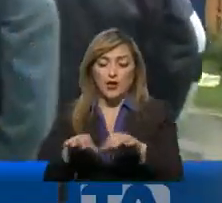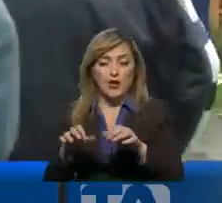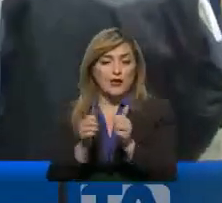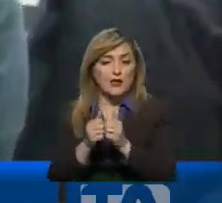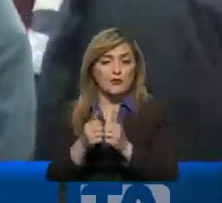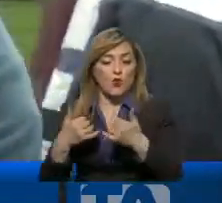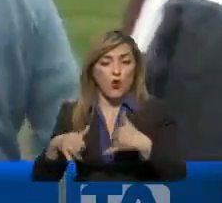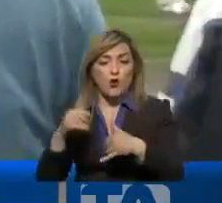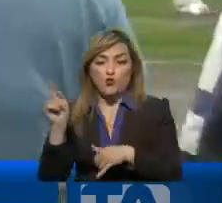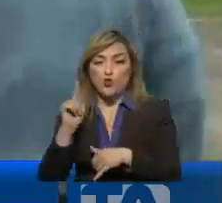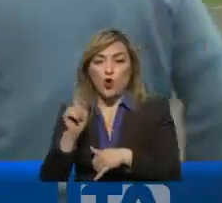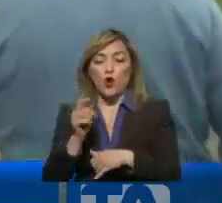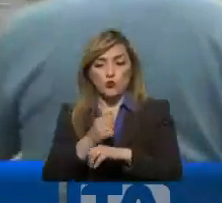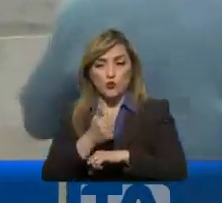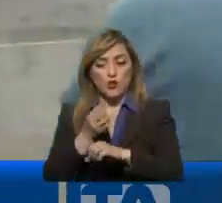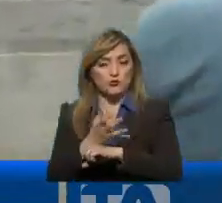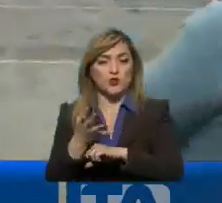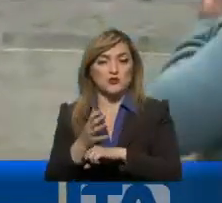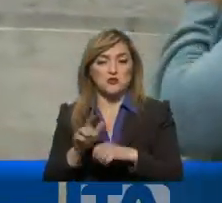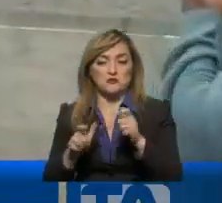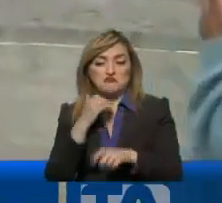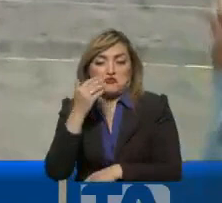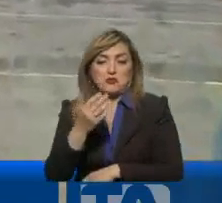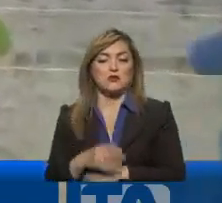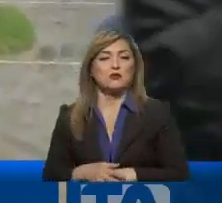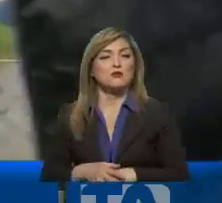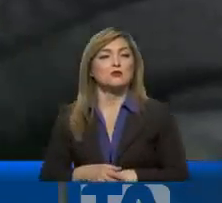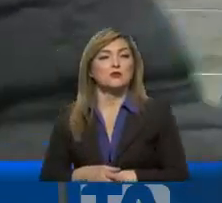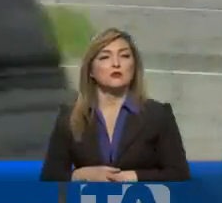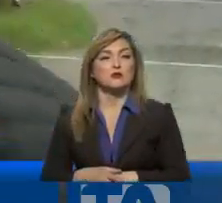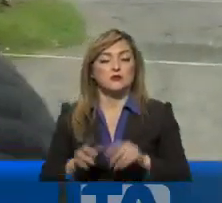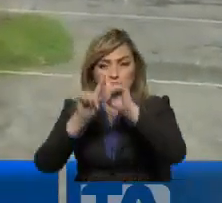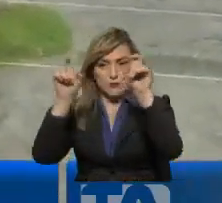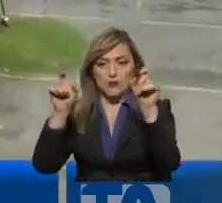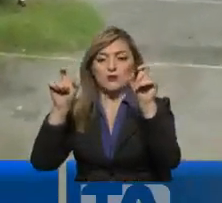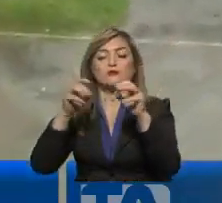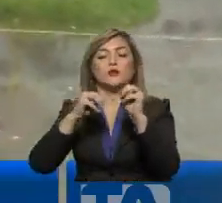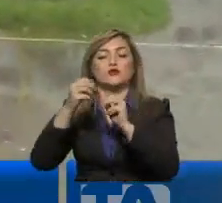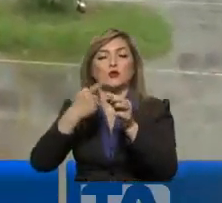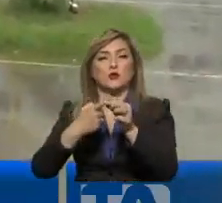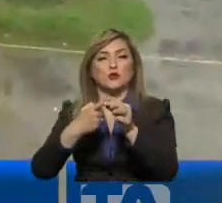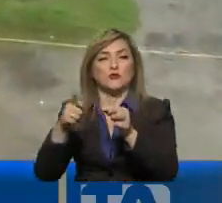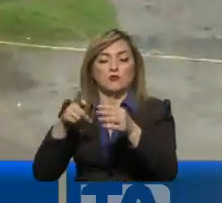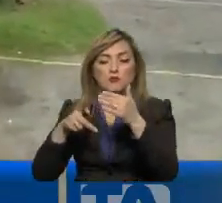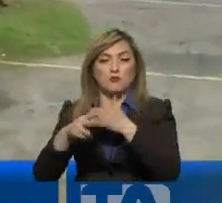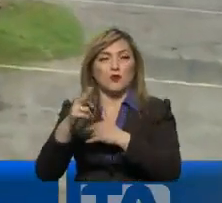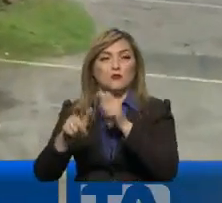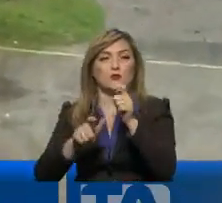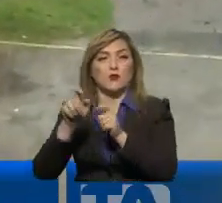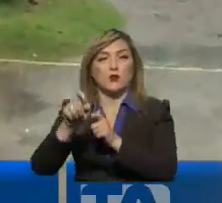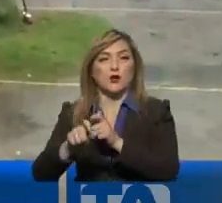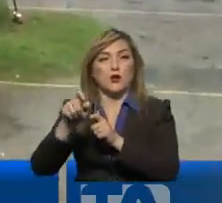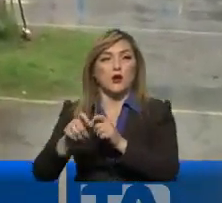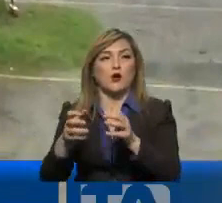actividades individuales. Hacemos un llamado a la empresa Metro de Quito para que se entregue esta obra, ya que los vecinos necesitan